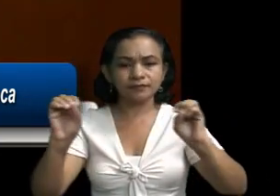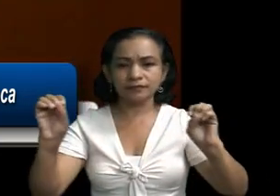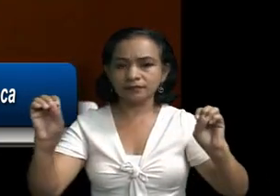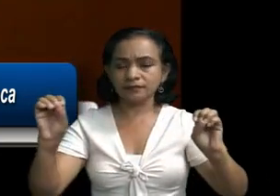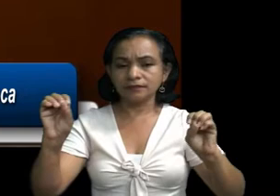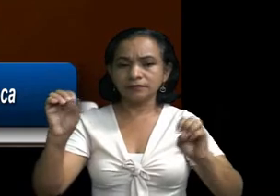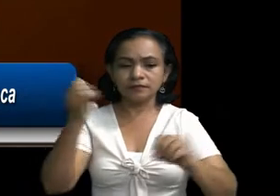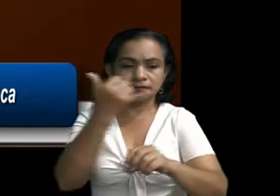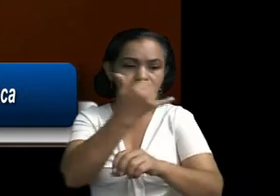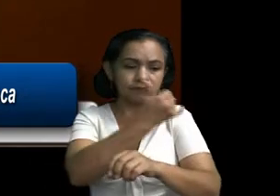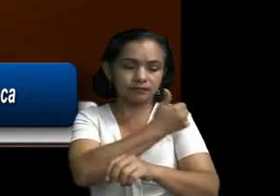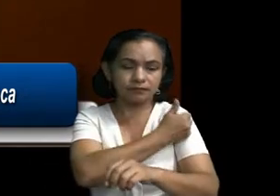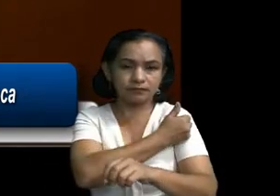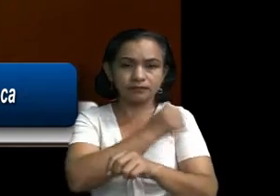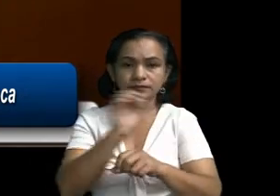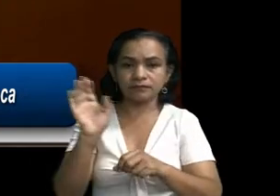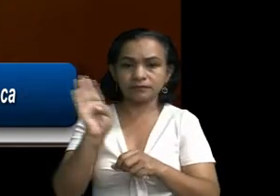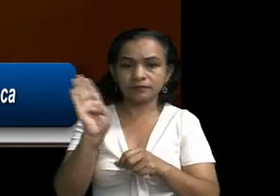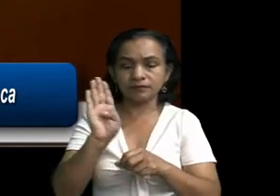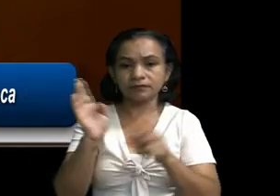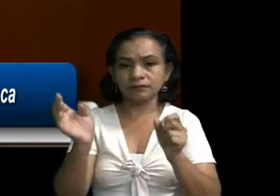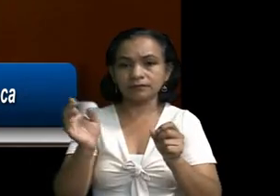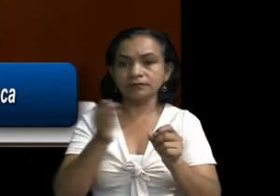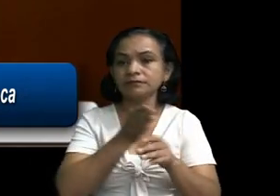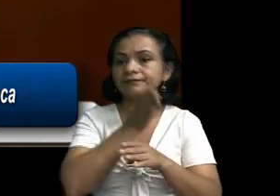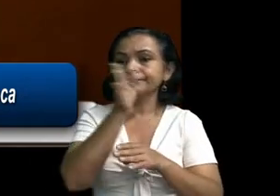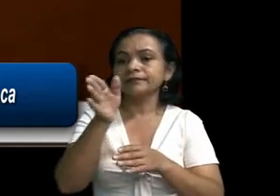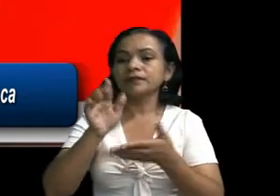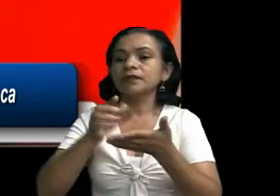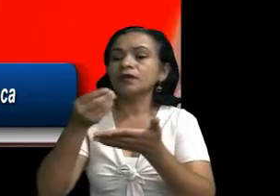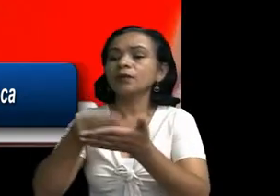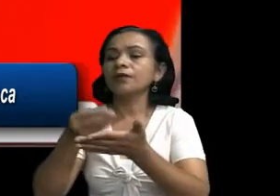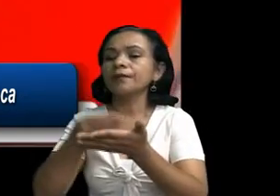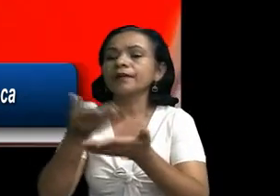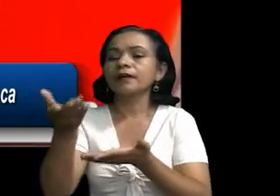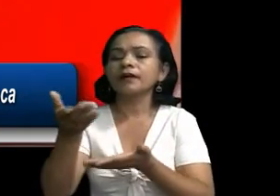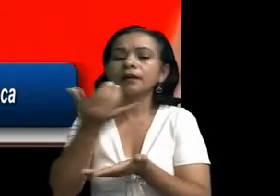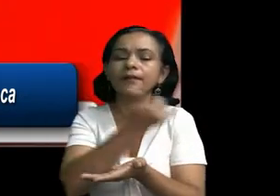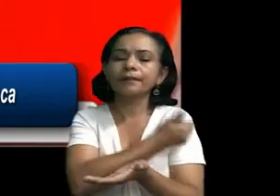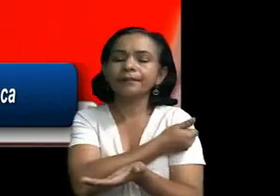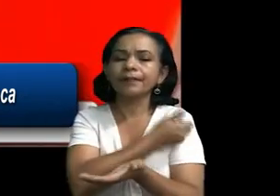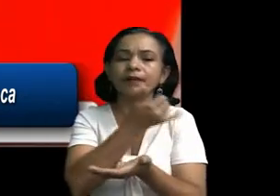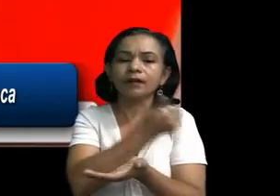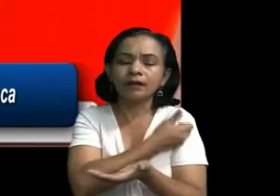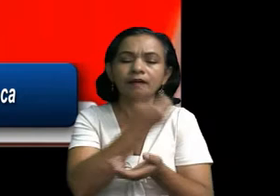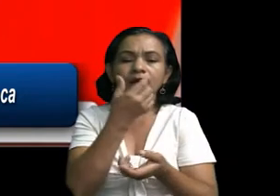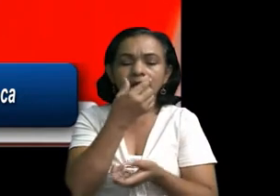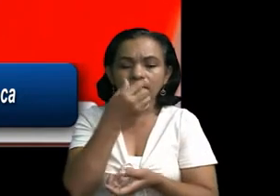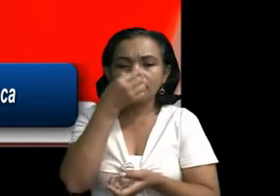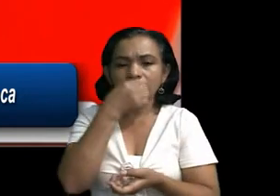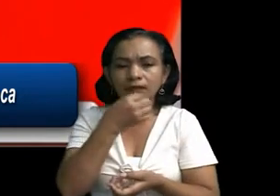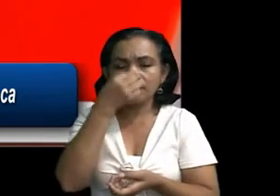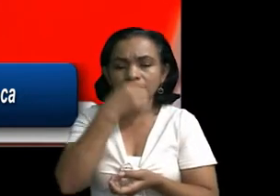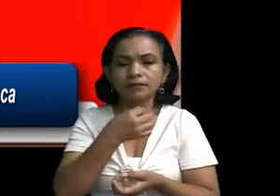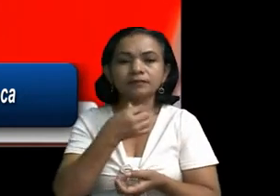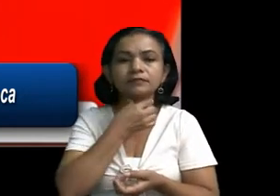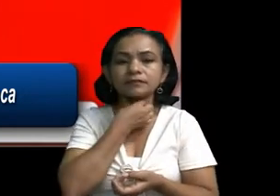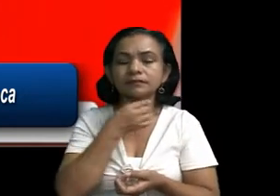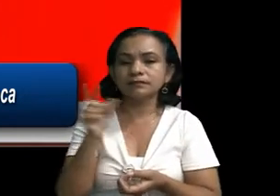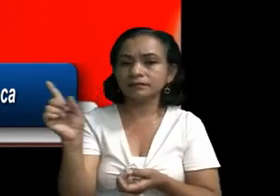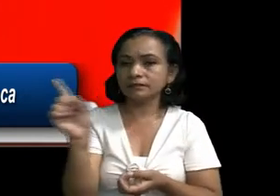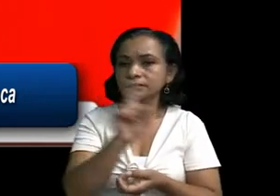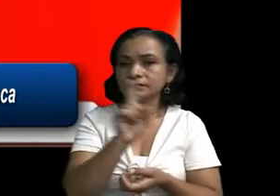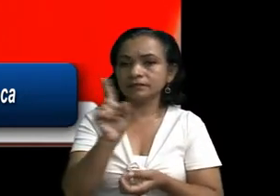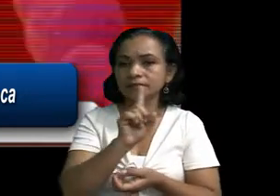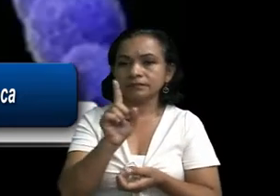antibiótico. Sí, y no tampoco puedo ir a una farmacia y decirle, deme una penicilina cada vez que ande con amigdalitis, porque no